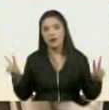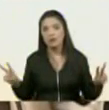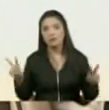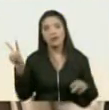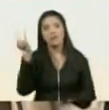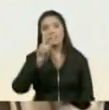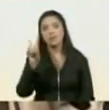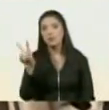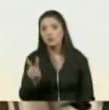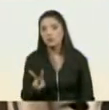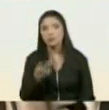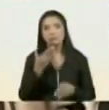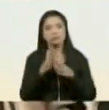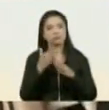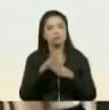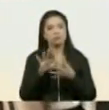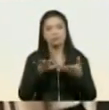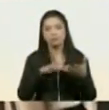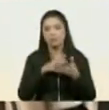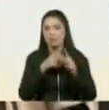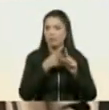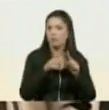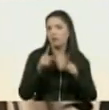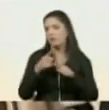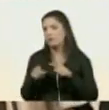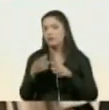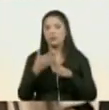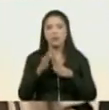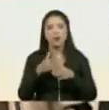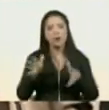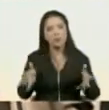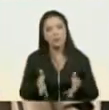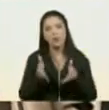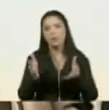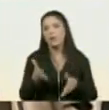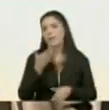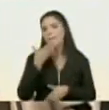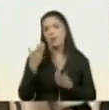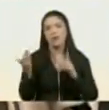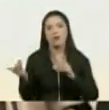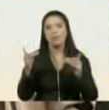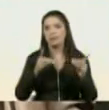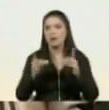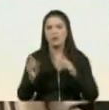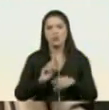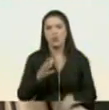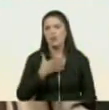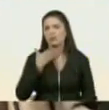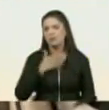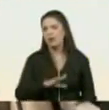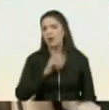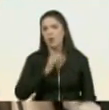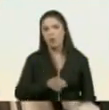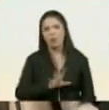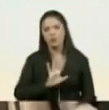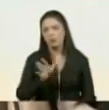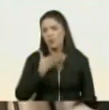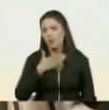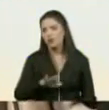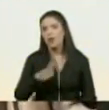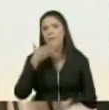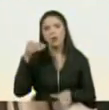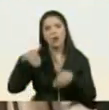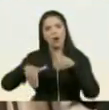que, independientemente de las diferencias, promueve y prefiere el diálogo al odio, promueve y prefiere los votos a las